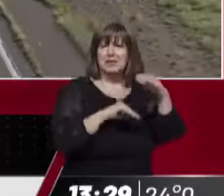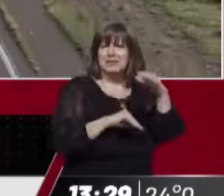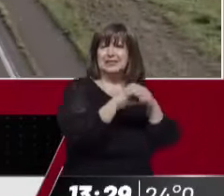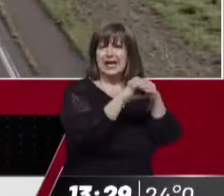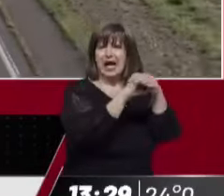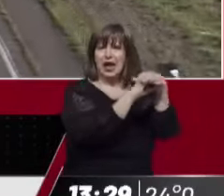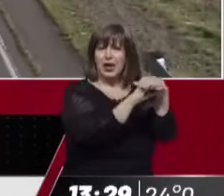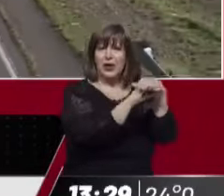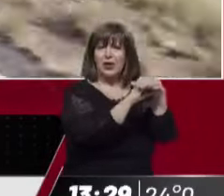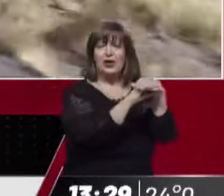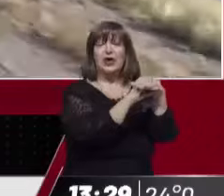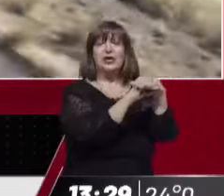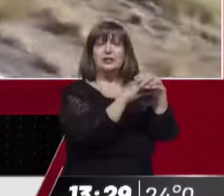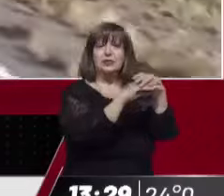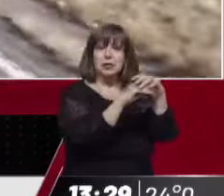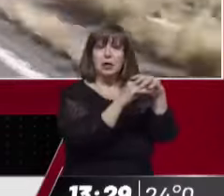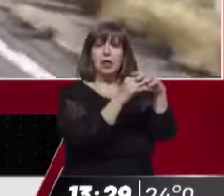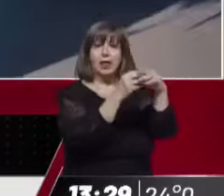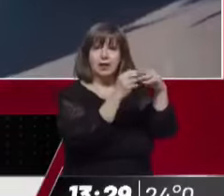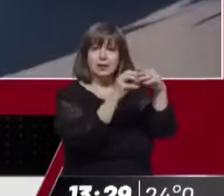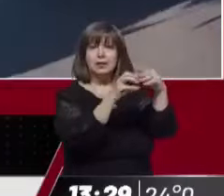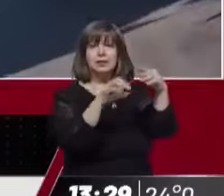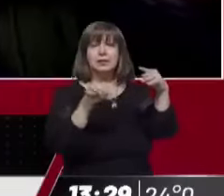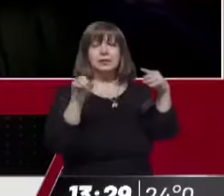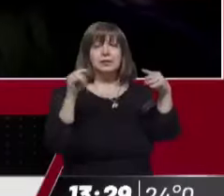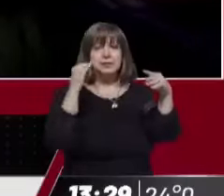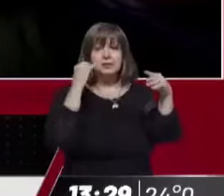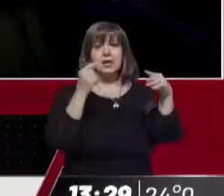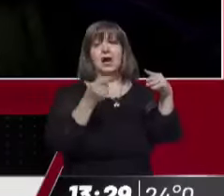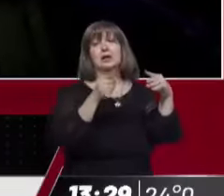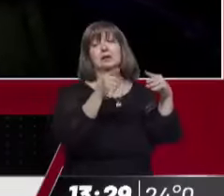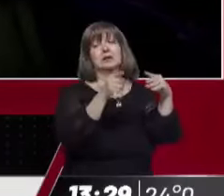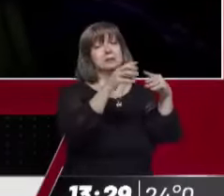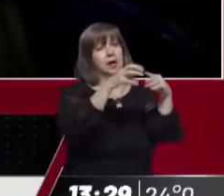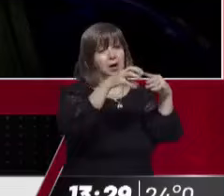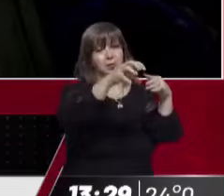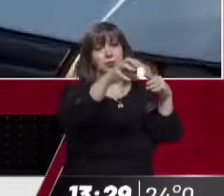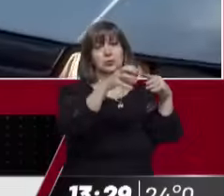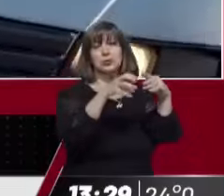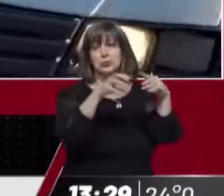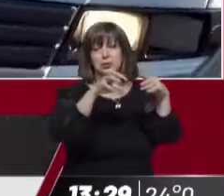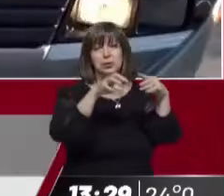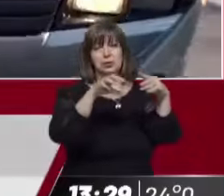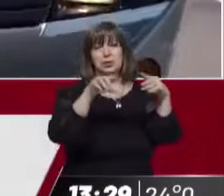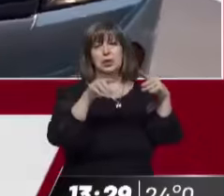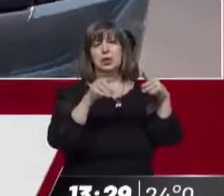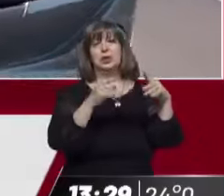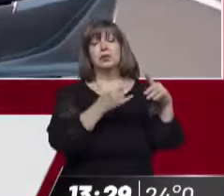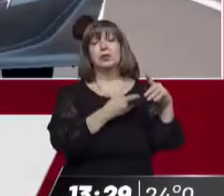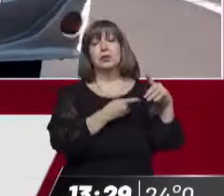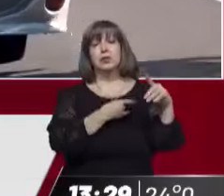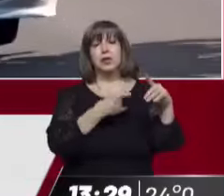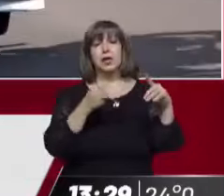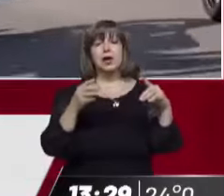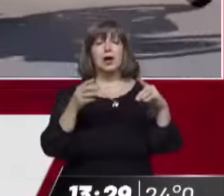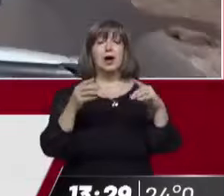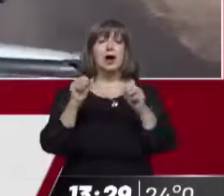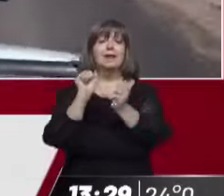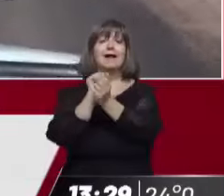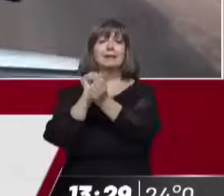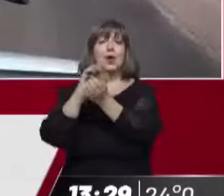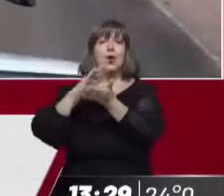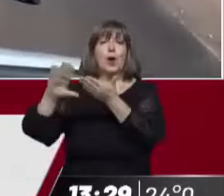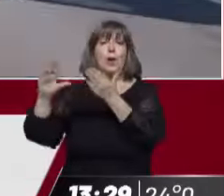circuito virtuoso que tiene que ver también con las condenas y con la justicia, y que también, como dato que acompaña esto que yo